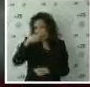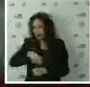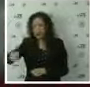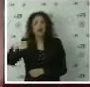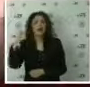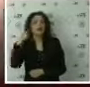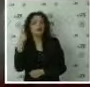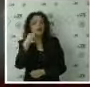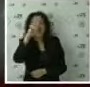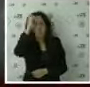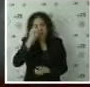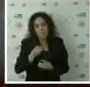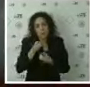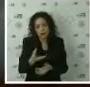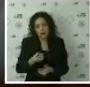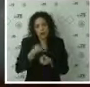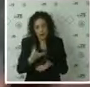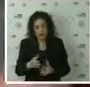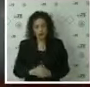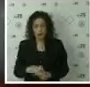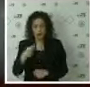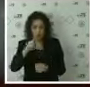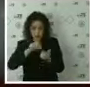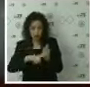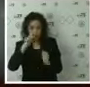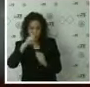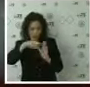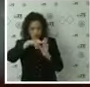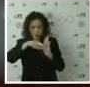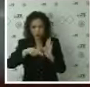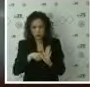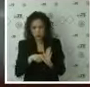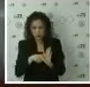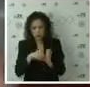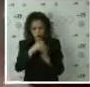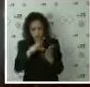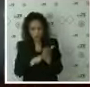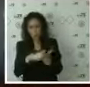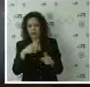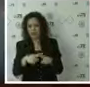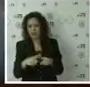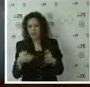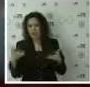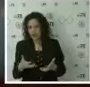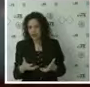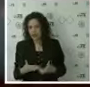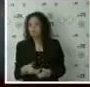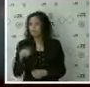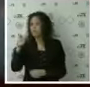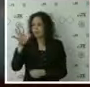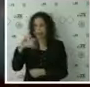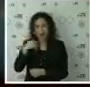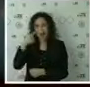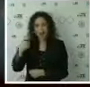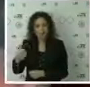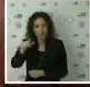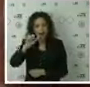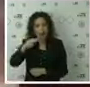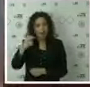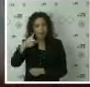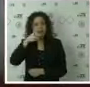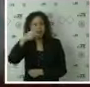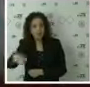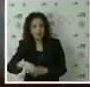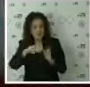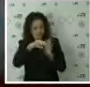cerrar quien nos ha citado las normas, les voy a invitar, sobre todo a Ángel, que le encanta, ya me di cuenta que él nos va diciendo, y la norma fulana